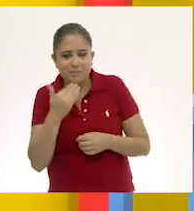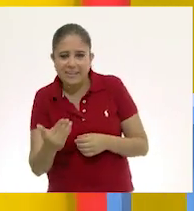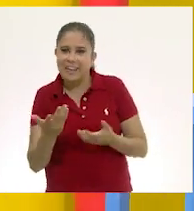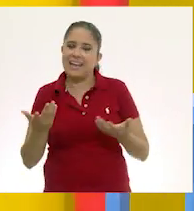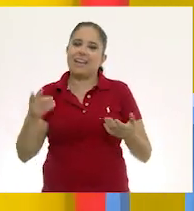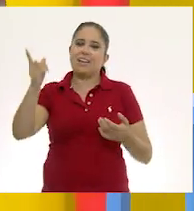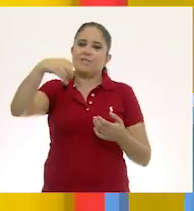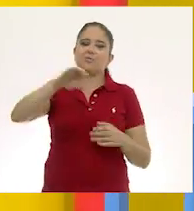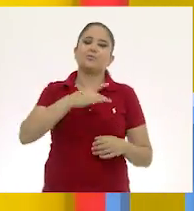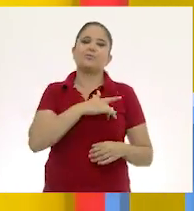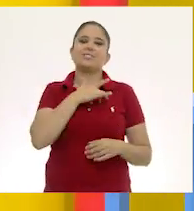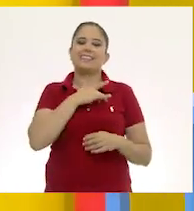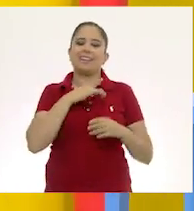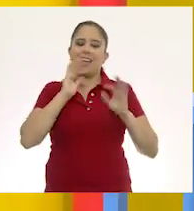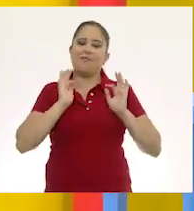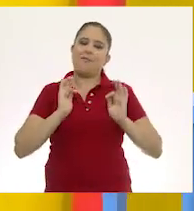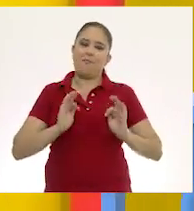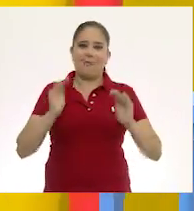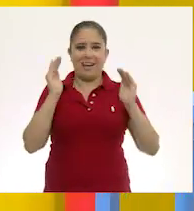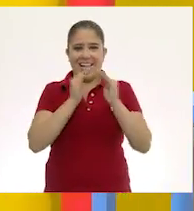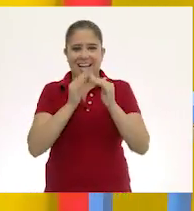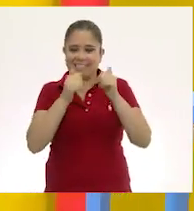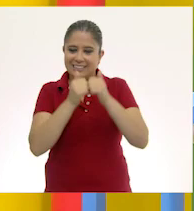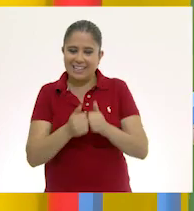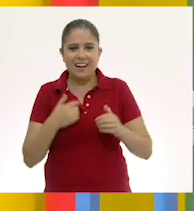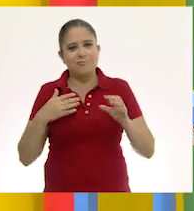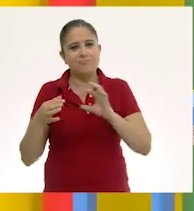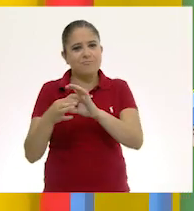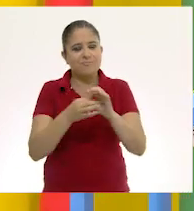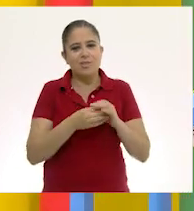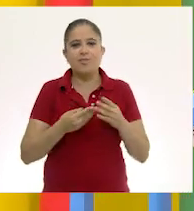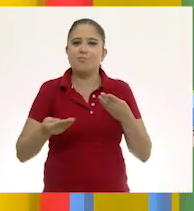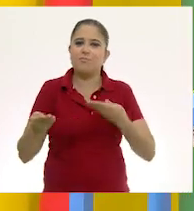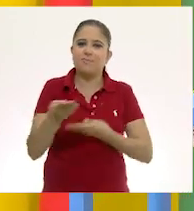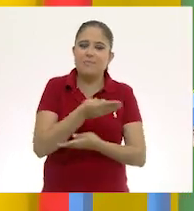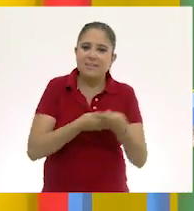sientan cómodos en casa, que a lo mejor